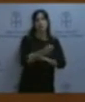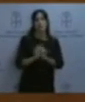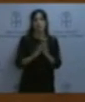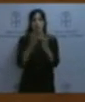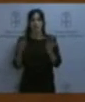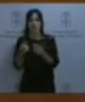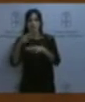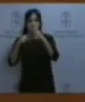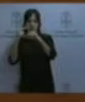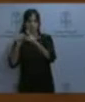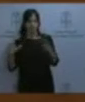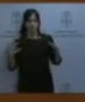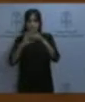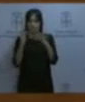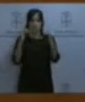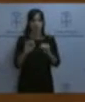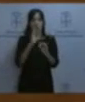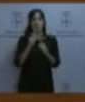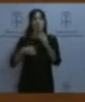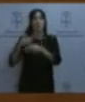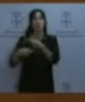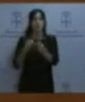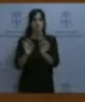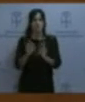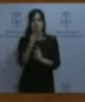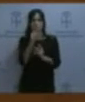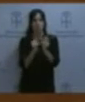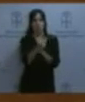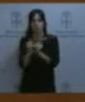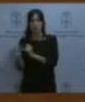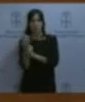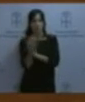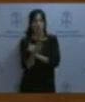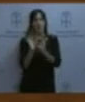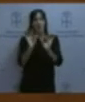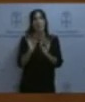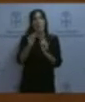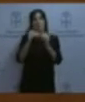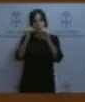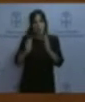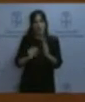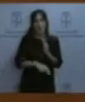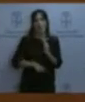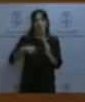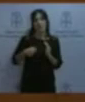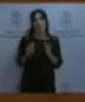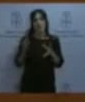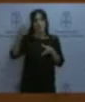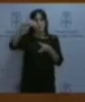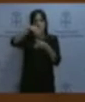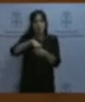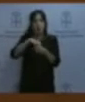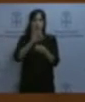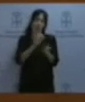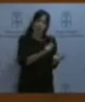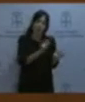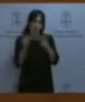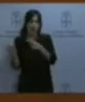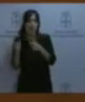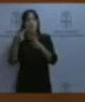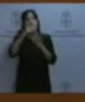urbanísticos. Ese proceso que debía ser bidireccional, un marco genérico en el que insertar o al que derivar todos los bienes que desde